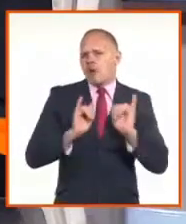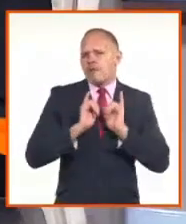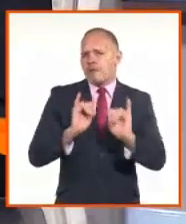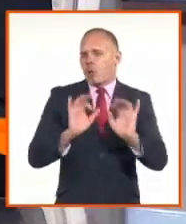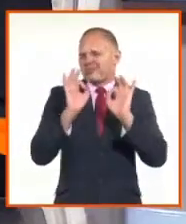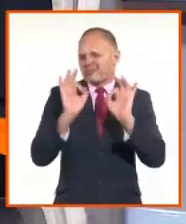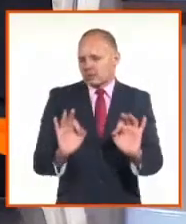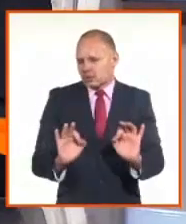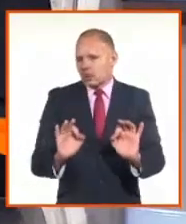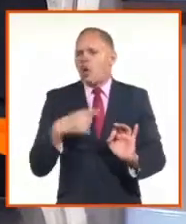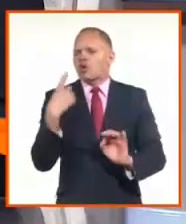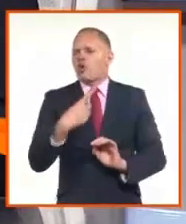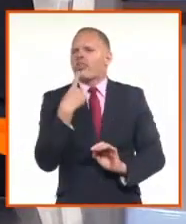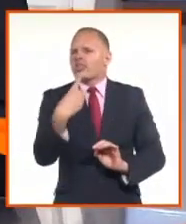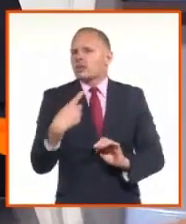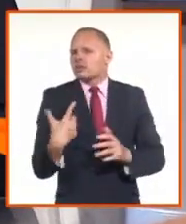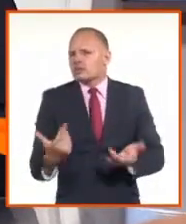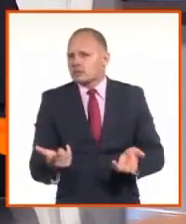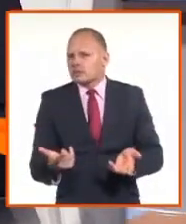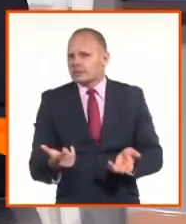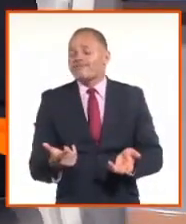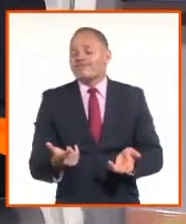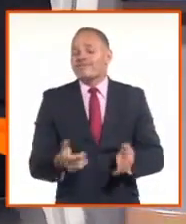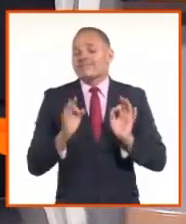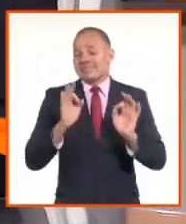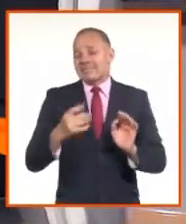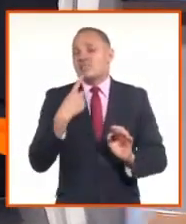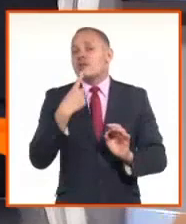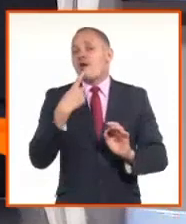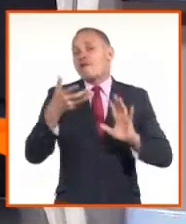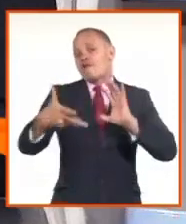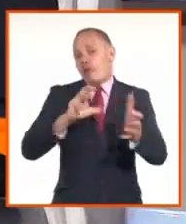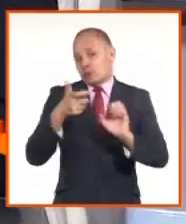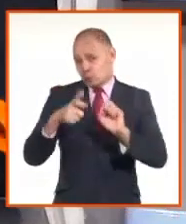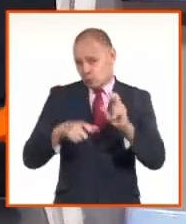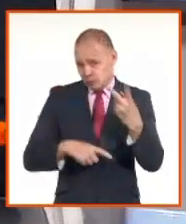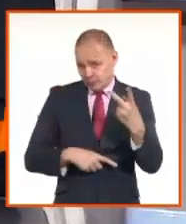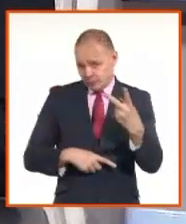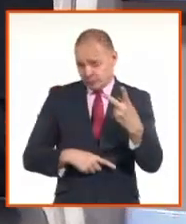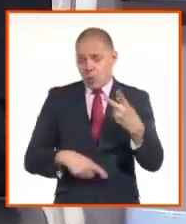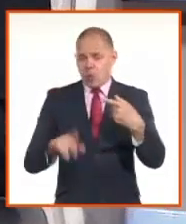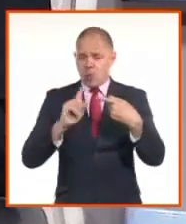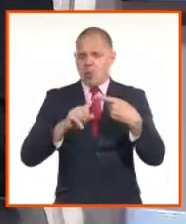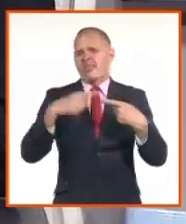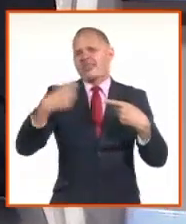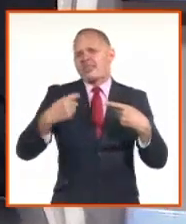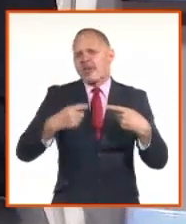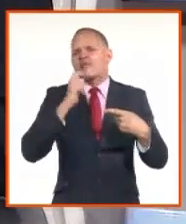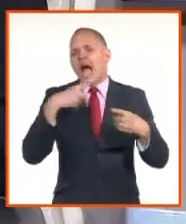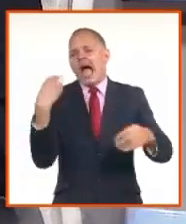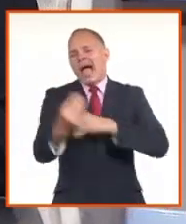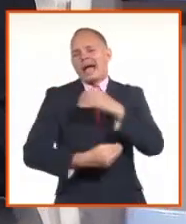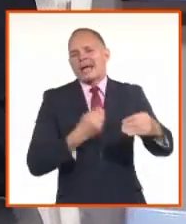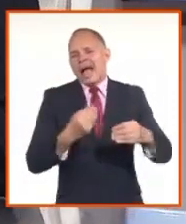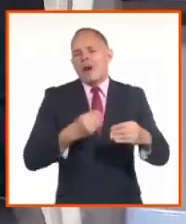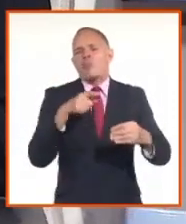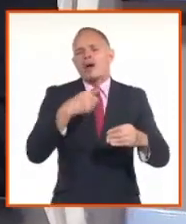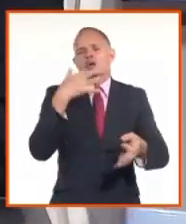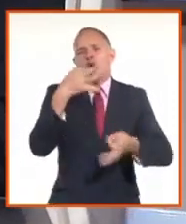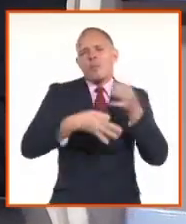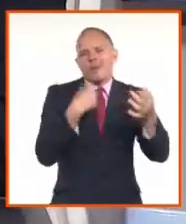económicamente fundamentado y de tipo de cambio de equilibrio entonces hasta este momento creo que hemos hablado que desde las operaciones de